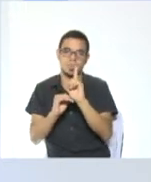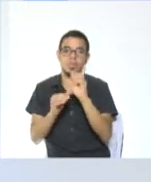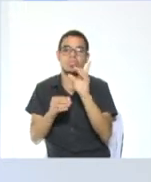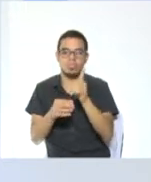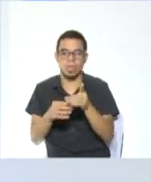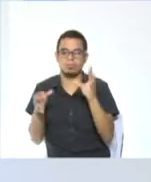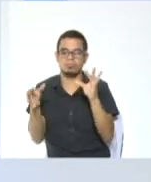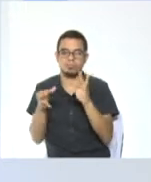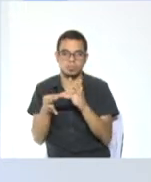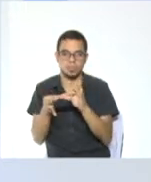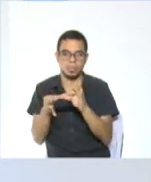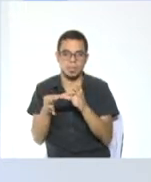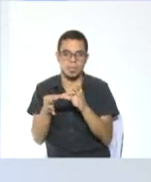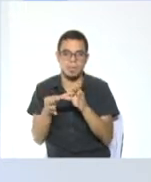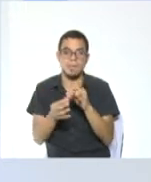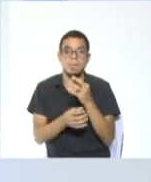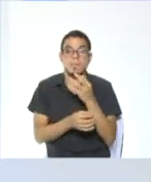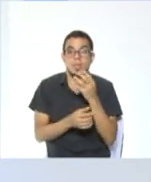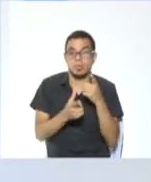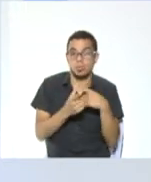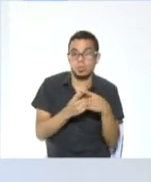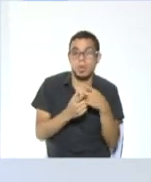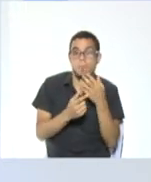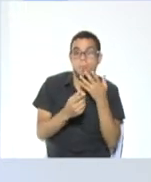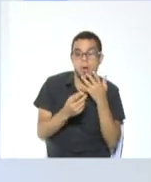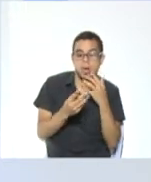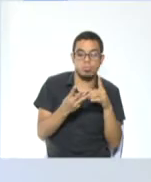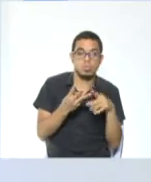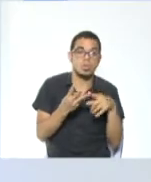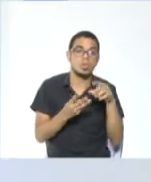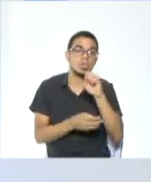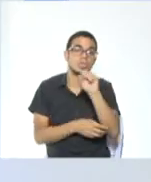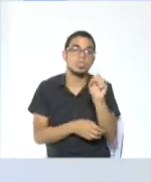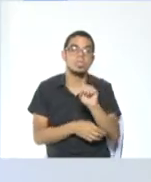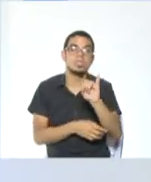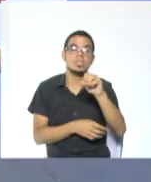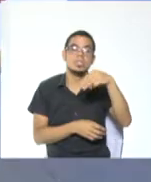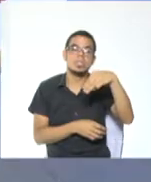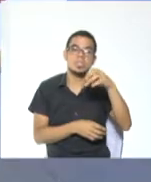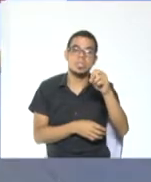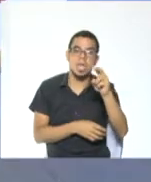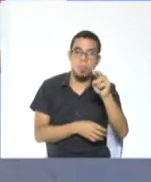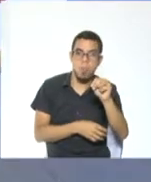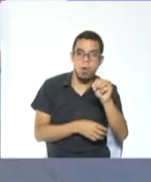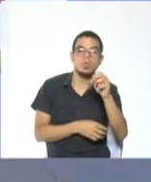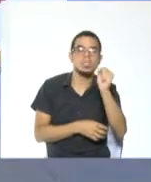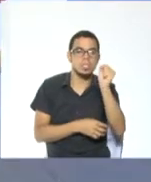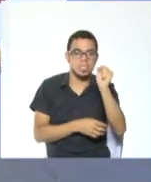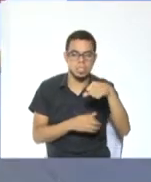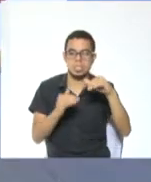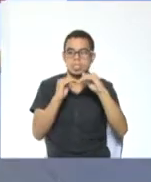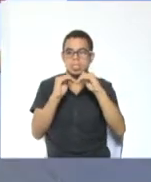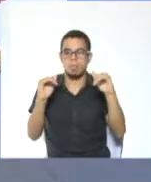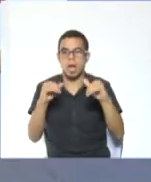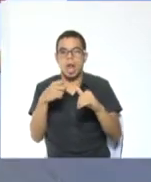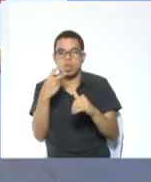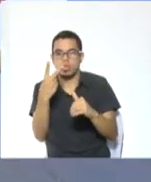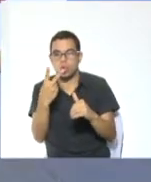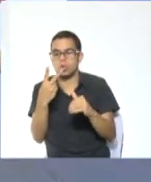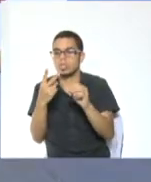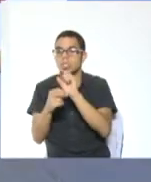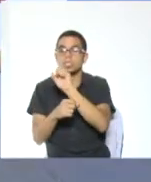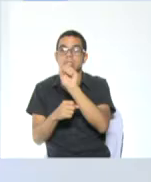palabra bisílaba porque solo tiene dos sílabas. Tenemos aquí para mostrar